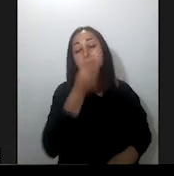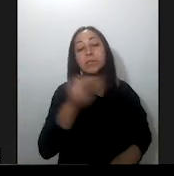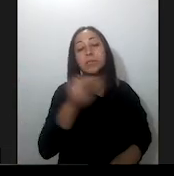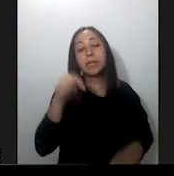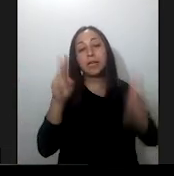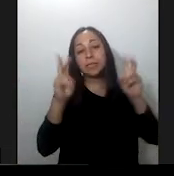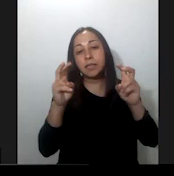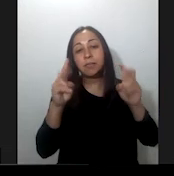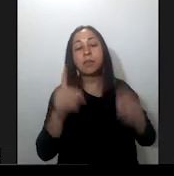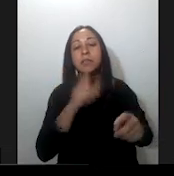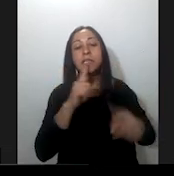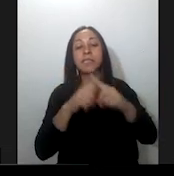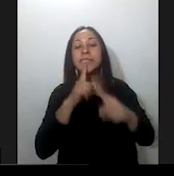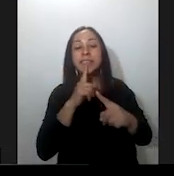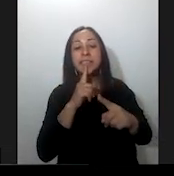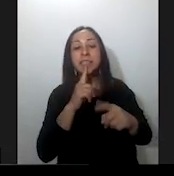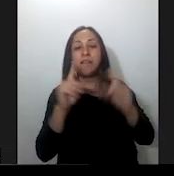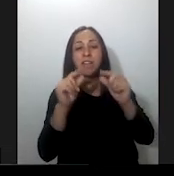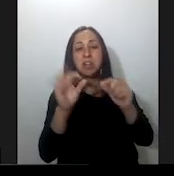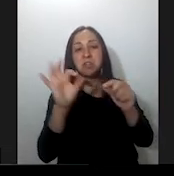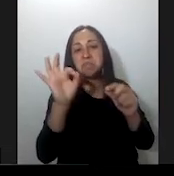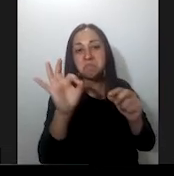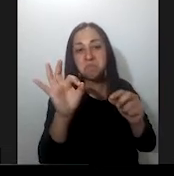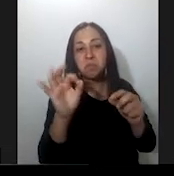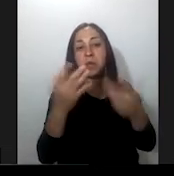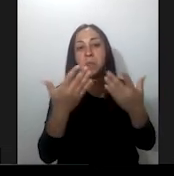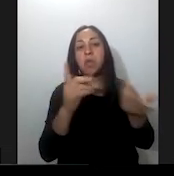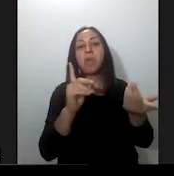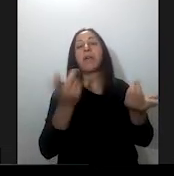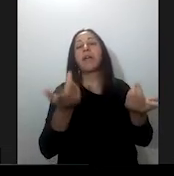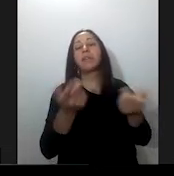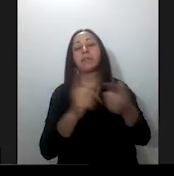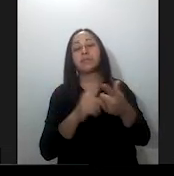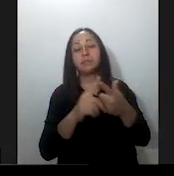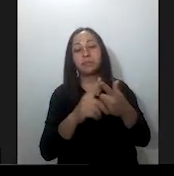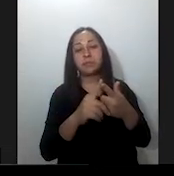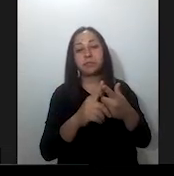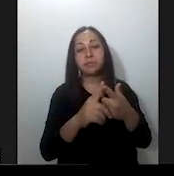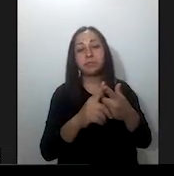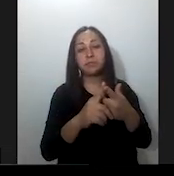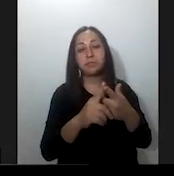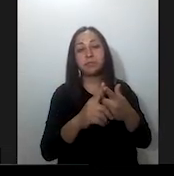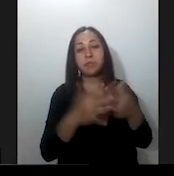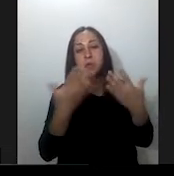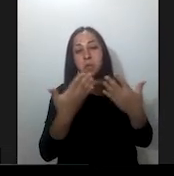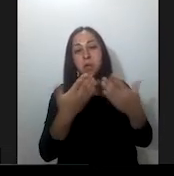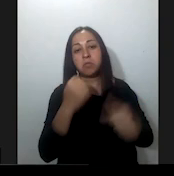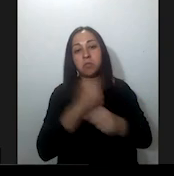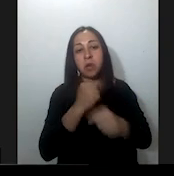Bueno, y acá esto es un poco el tema del dataset, ¿no? Evidentemente tiene valores nulos, cosas que se podrían,